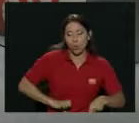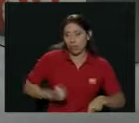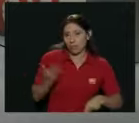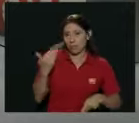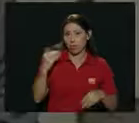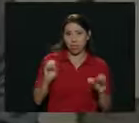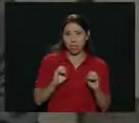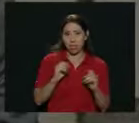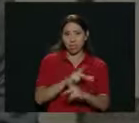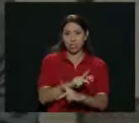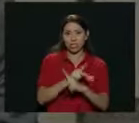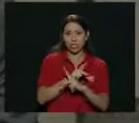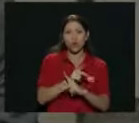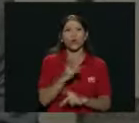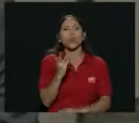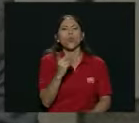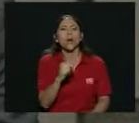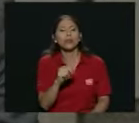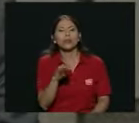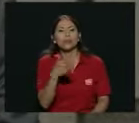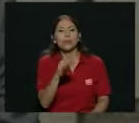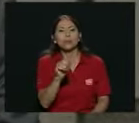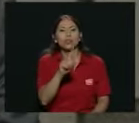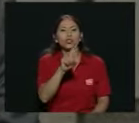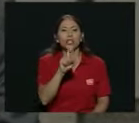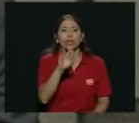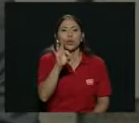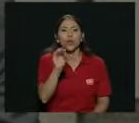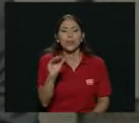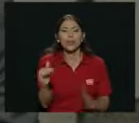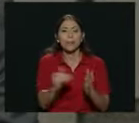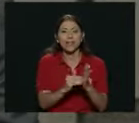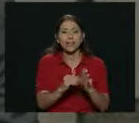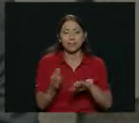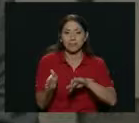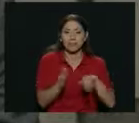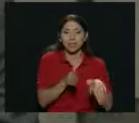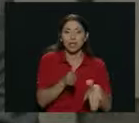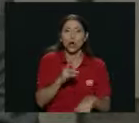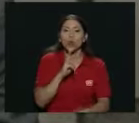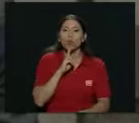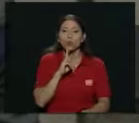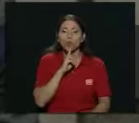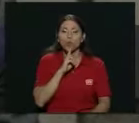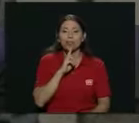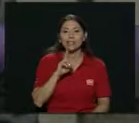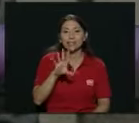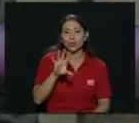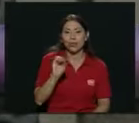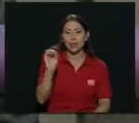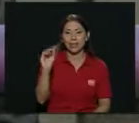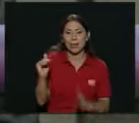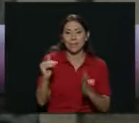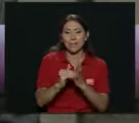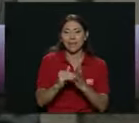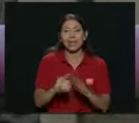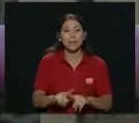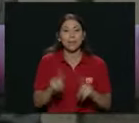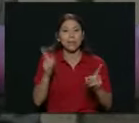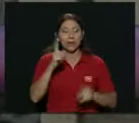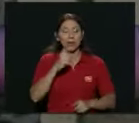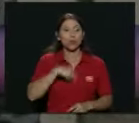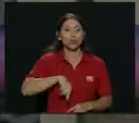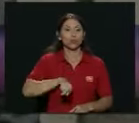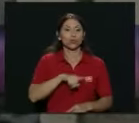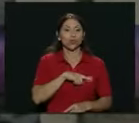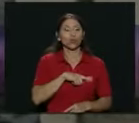protección recientemente oscila alrededor de los 190,000, en el caso de los hondureños 50,000. Sin embargo, nosotros